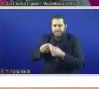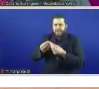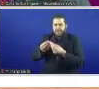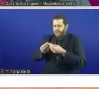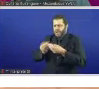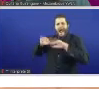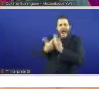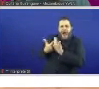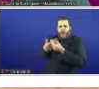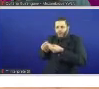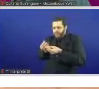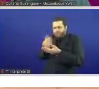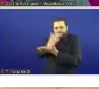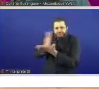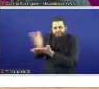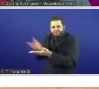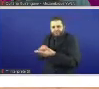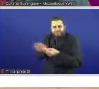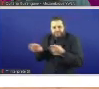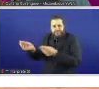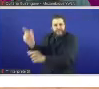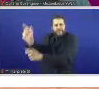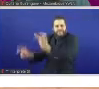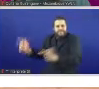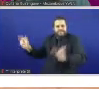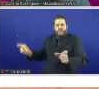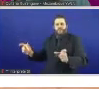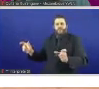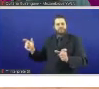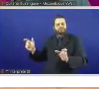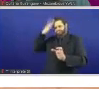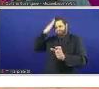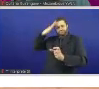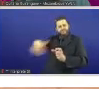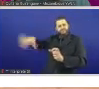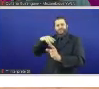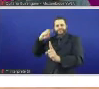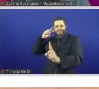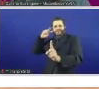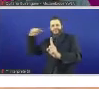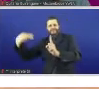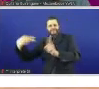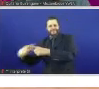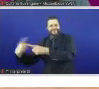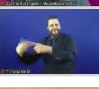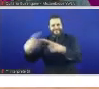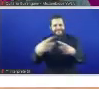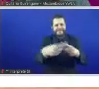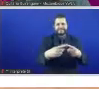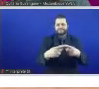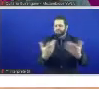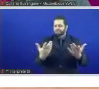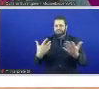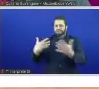y sensibilizados a la perspectiva de las realidades de las mujeres y entrar en un proceso que lo hemos hecho como